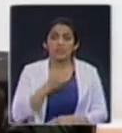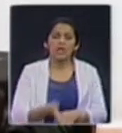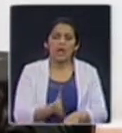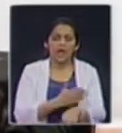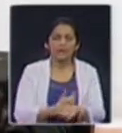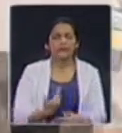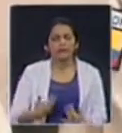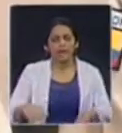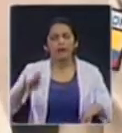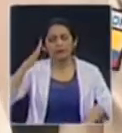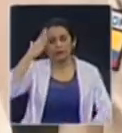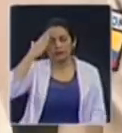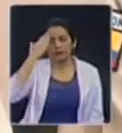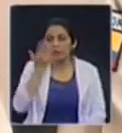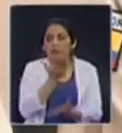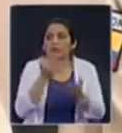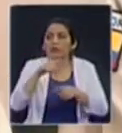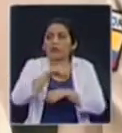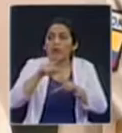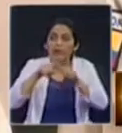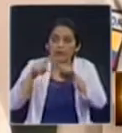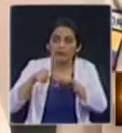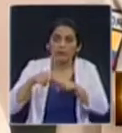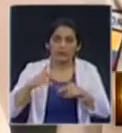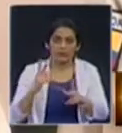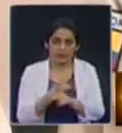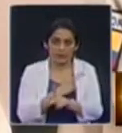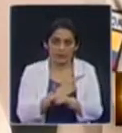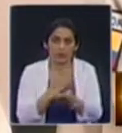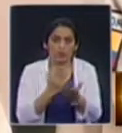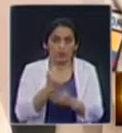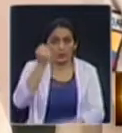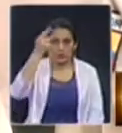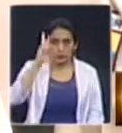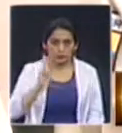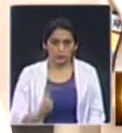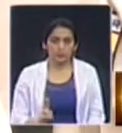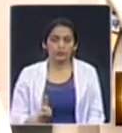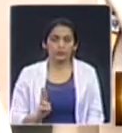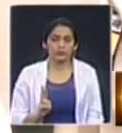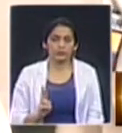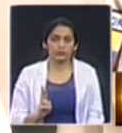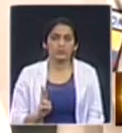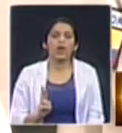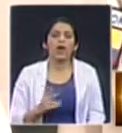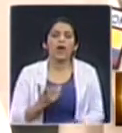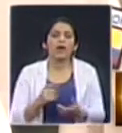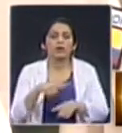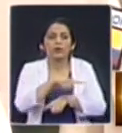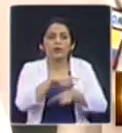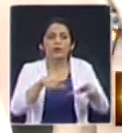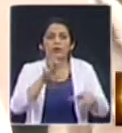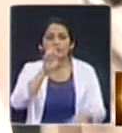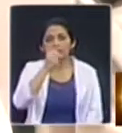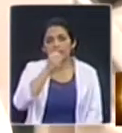a intervenir. En estos dos distritos más complicados, el Distrito Sur y el distrito Esteros, y